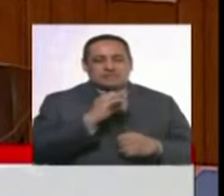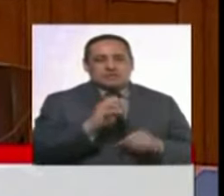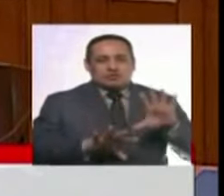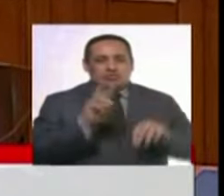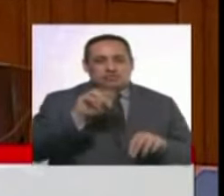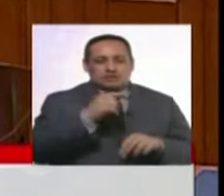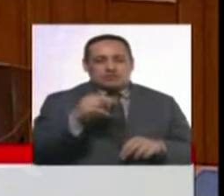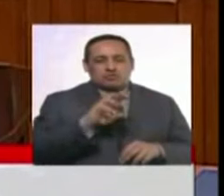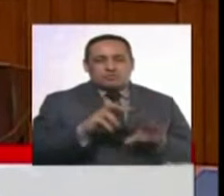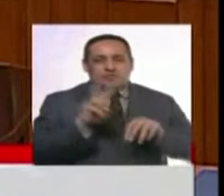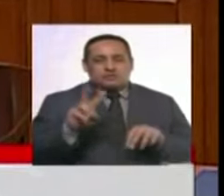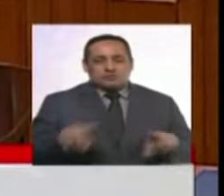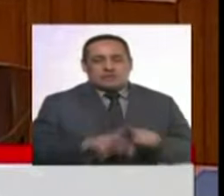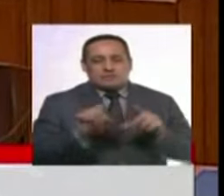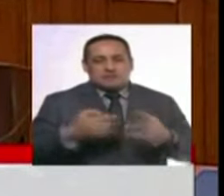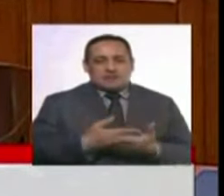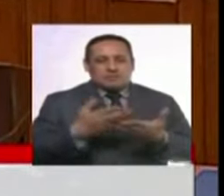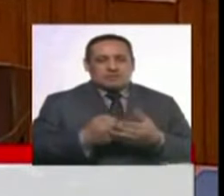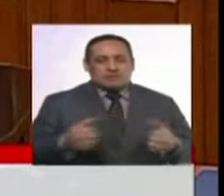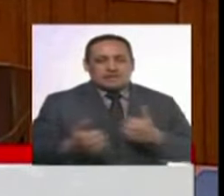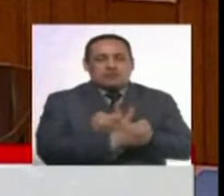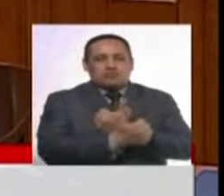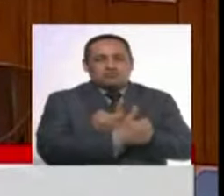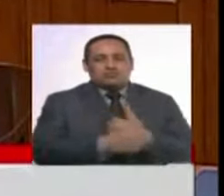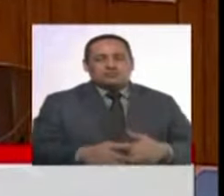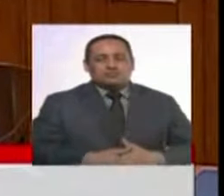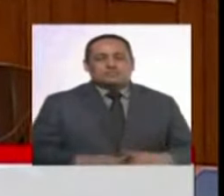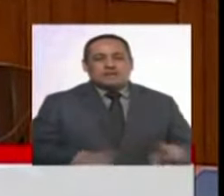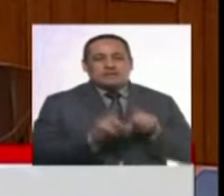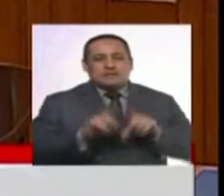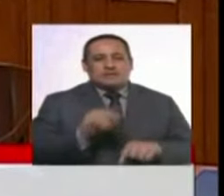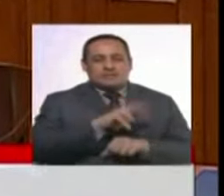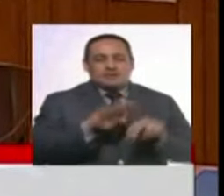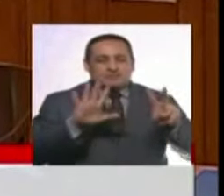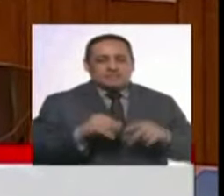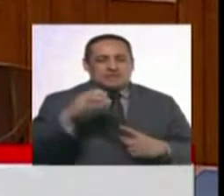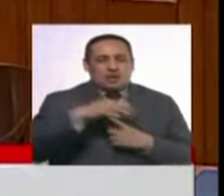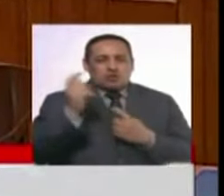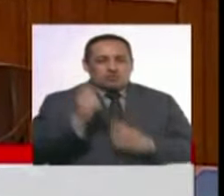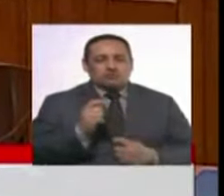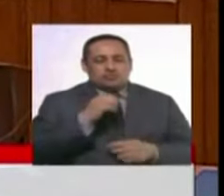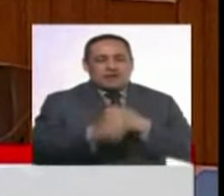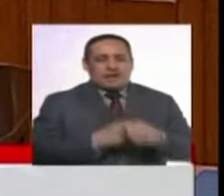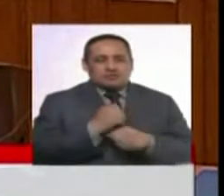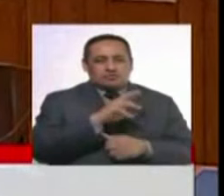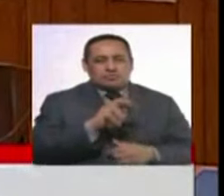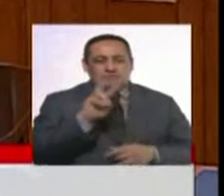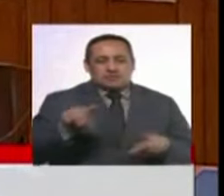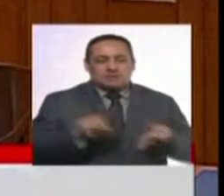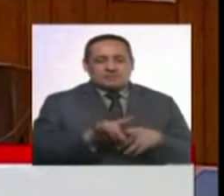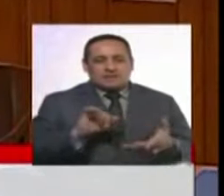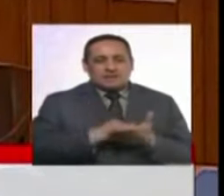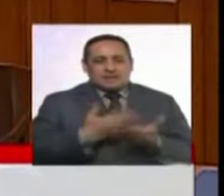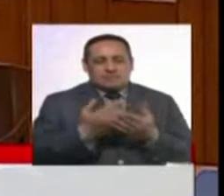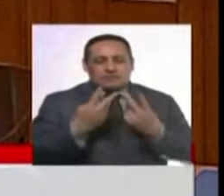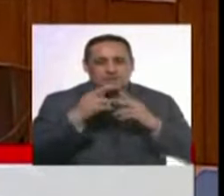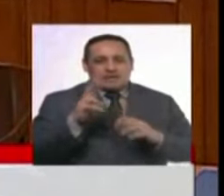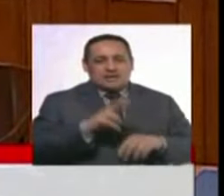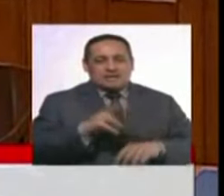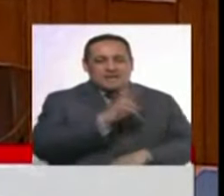012/2022 de la prefectura de ayacucho El del 27 de agosto 2022 con el que El prefecto